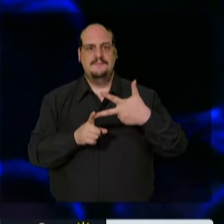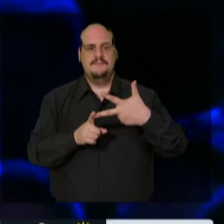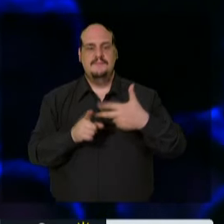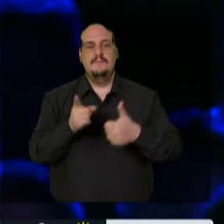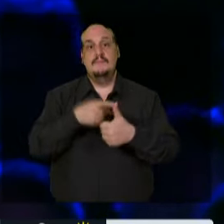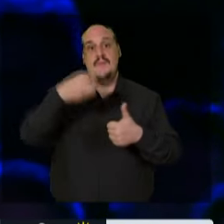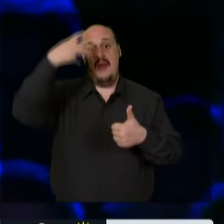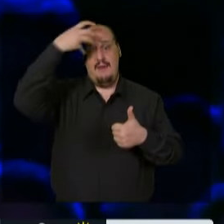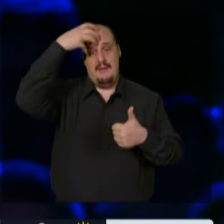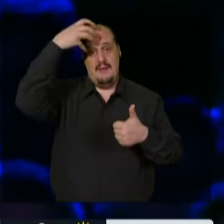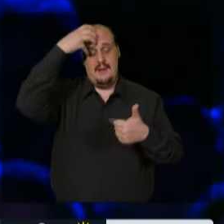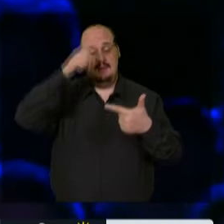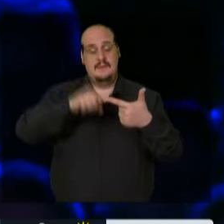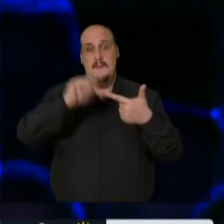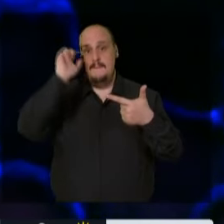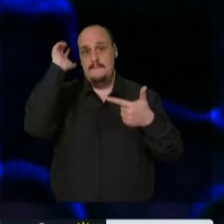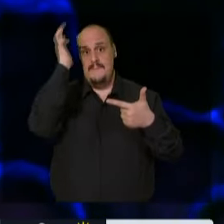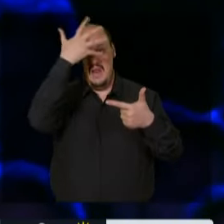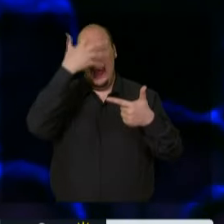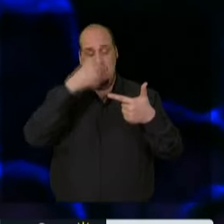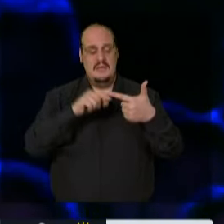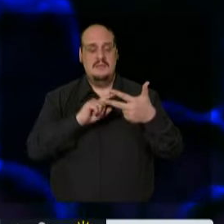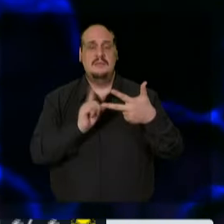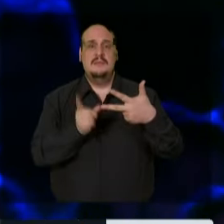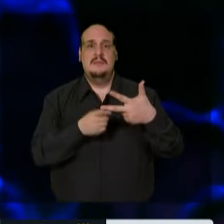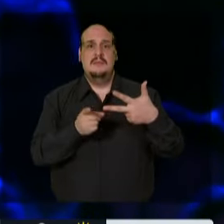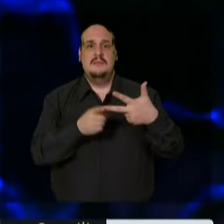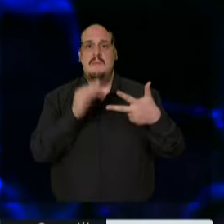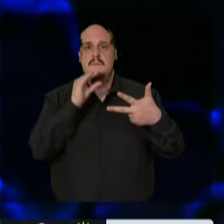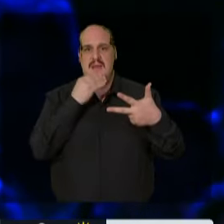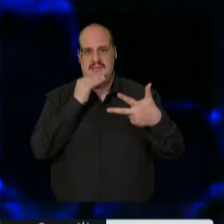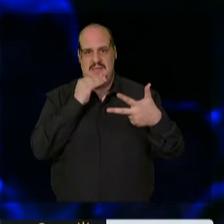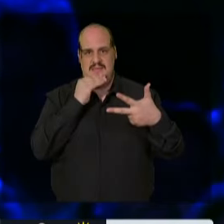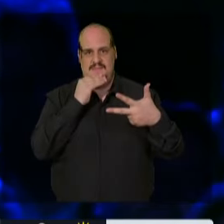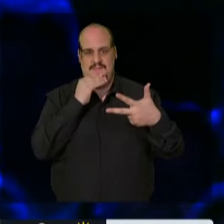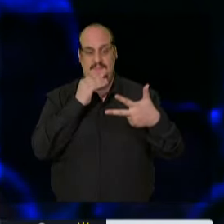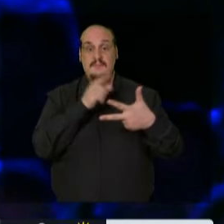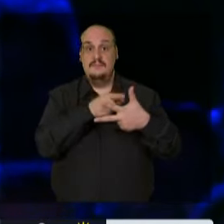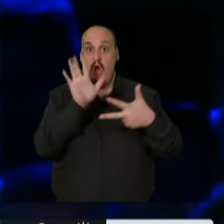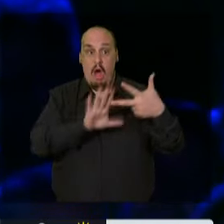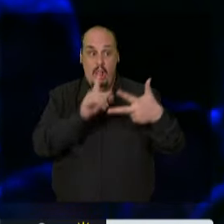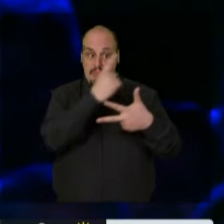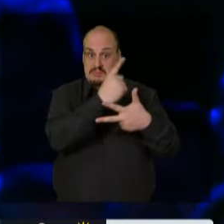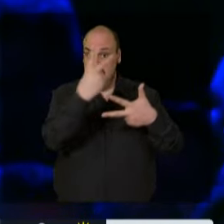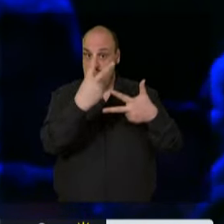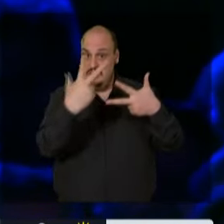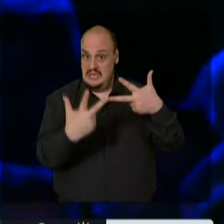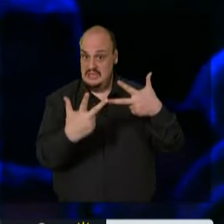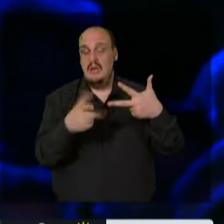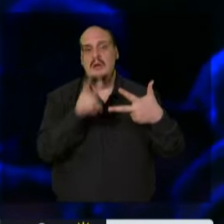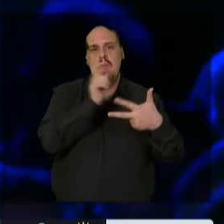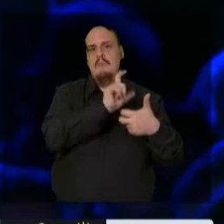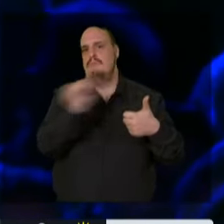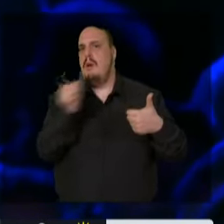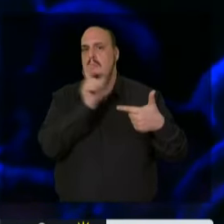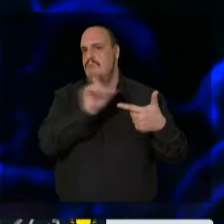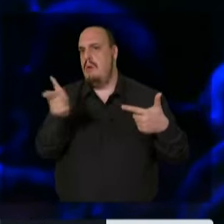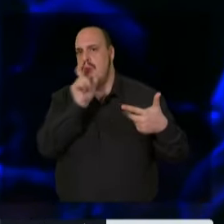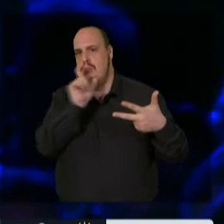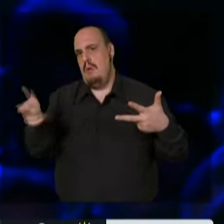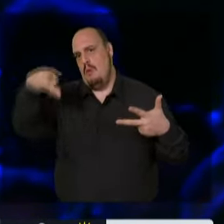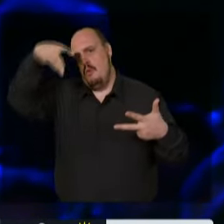Juan Schiaretti, Javier Milei y Sergio Massa. En ese orden comienza su derecho a réplica a